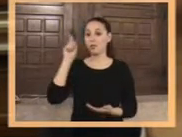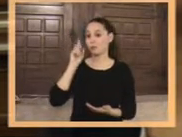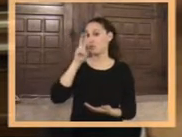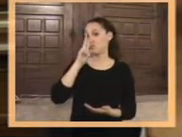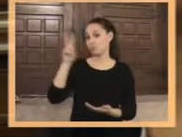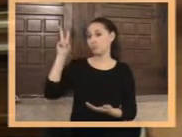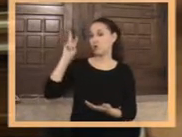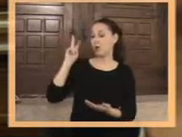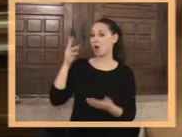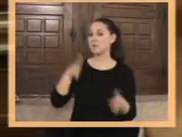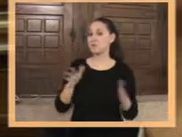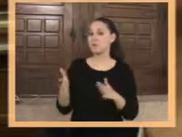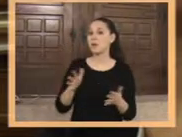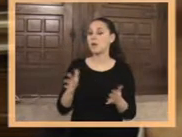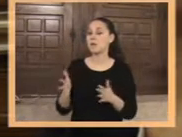2014-2015. Y también le solicité